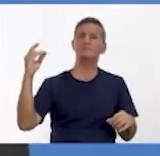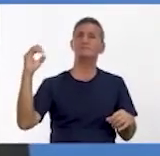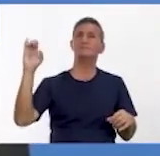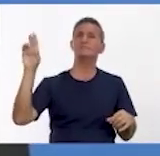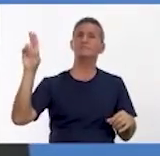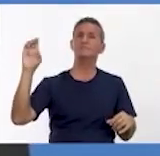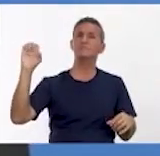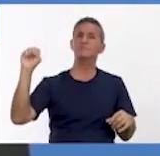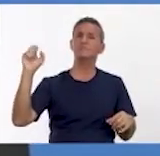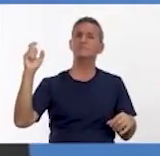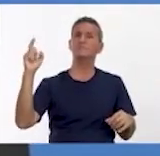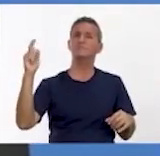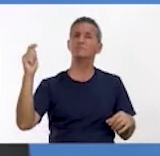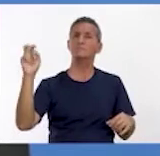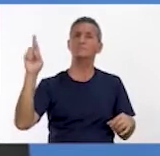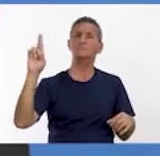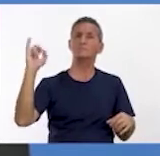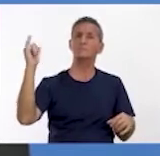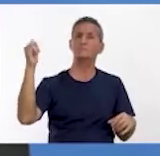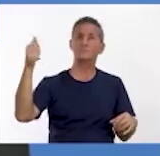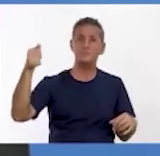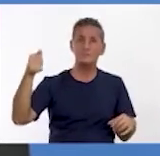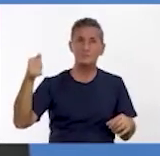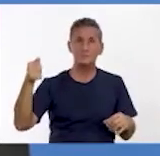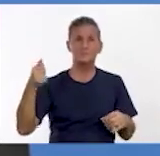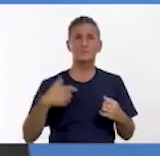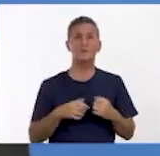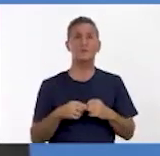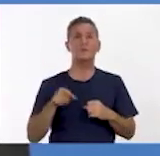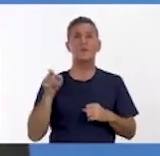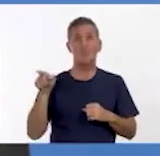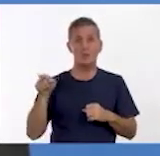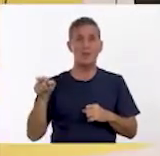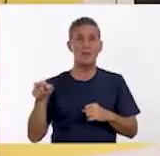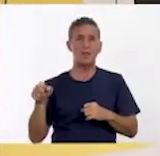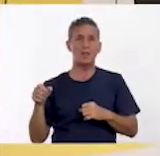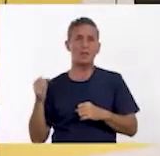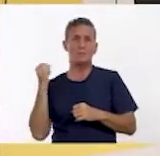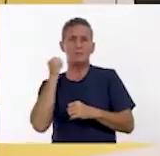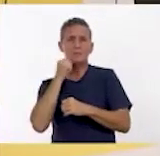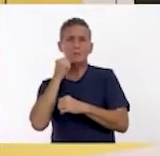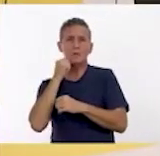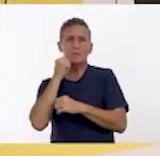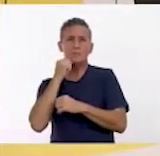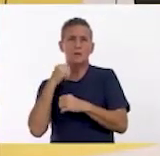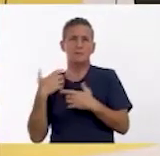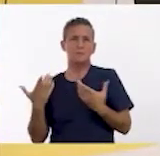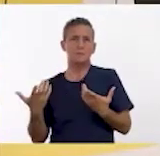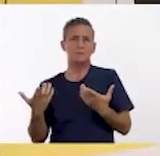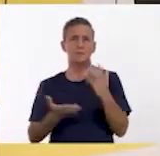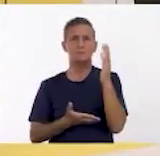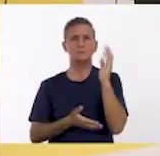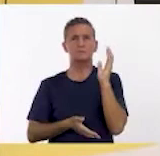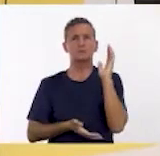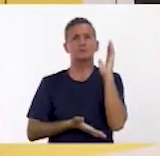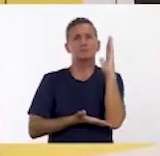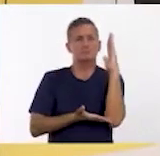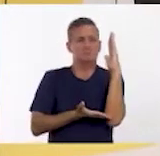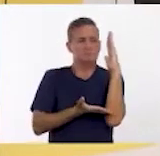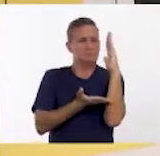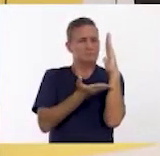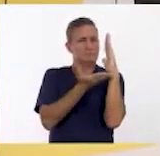por área? Que ellos son superiores en todos esos índices. ¿Por qué? Porque tienen las